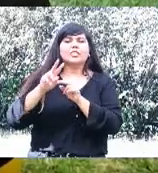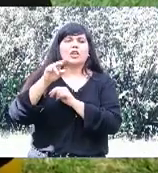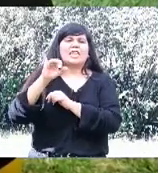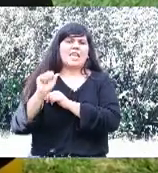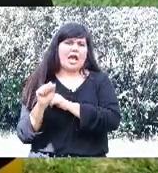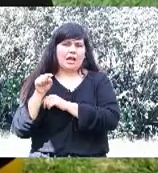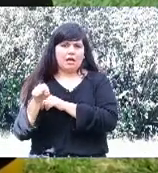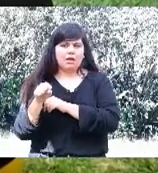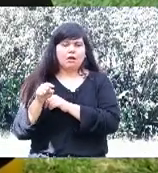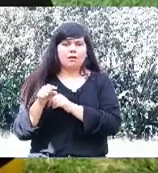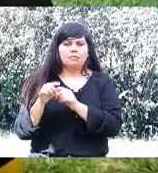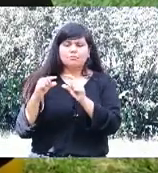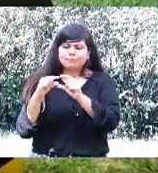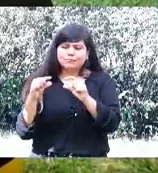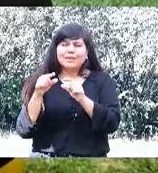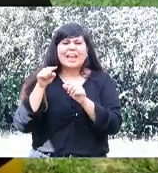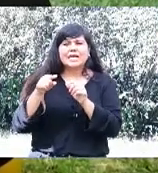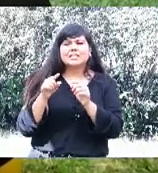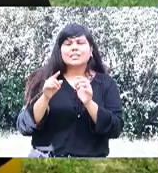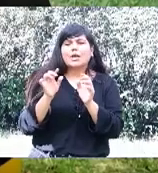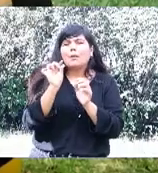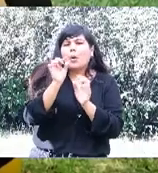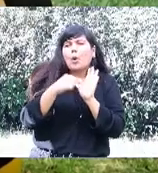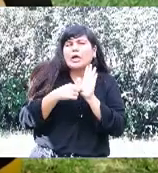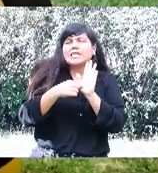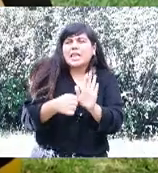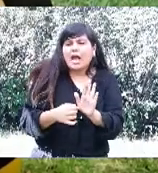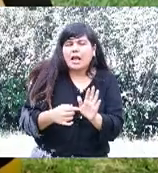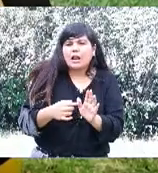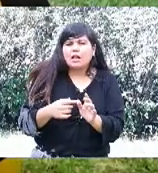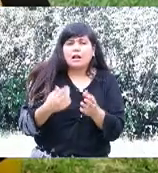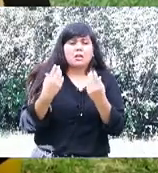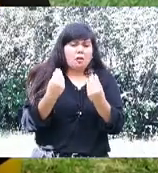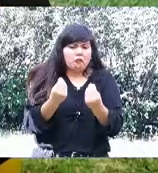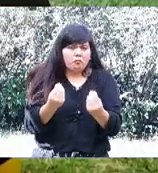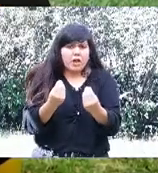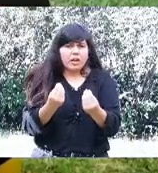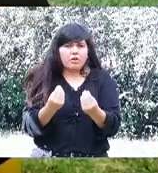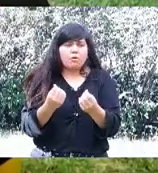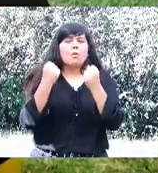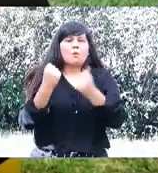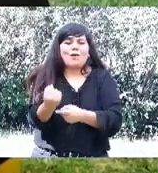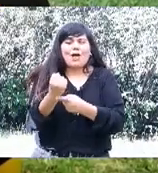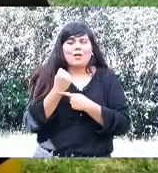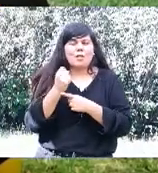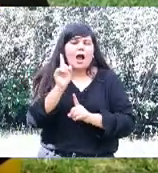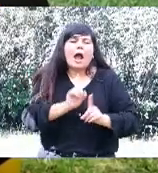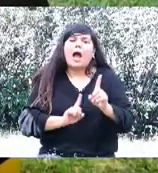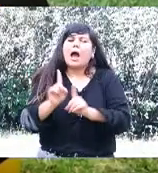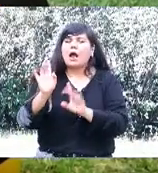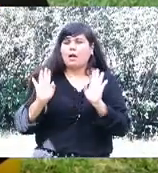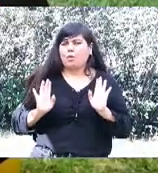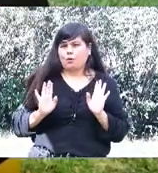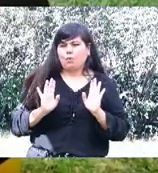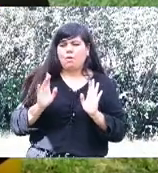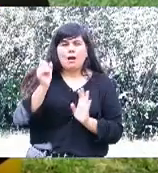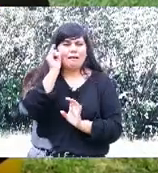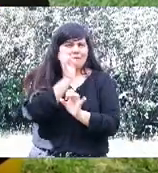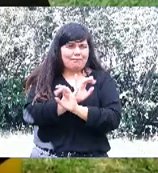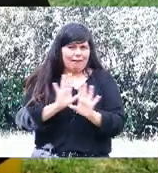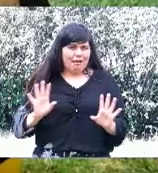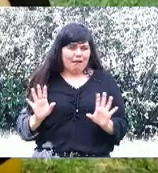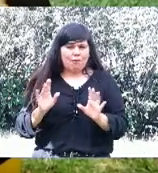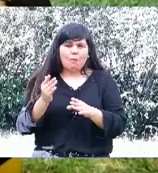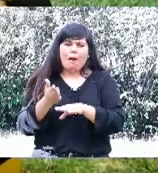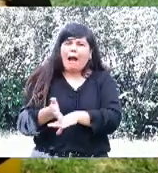artificial esas cosas esos pequeños gestos por ejemplo que parecen bien de buena fe nos pueden ayudar en algo a a entender mejor a